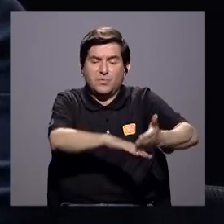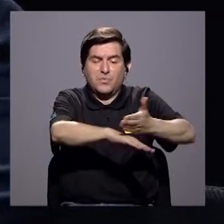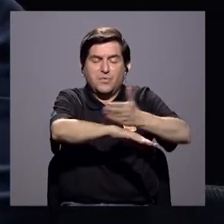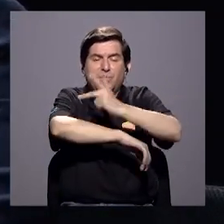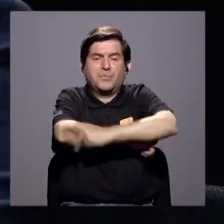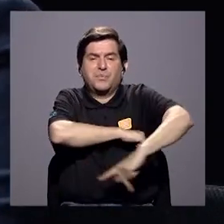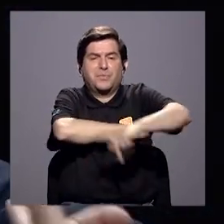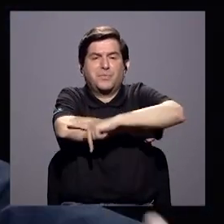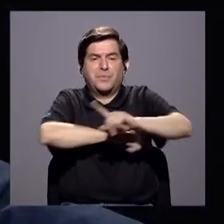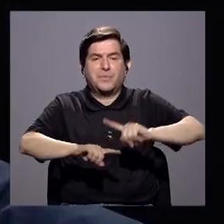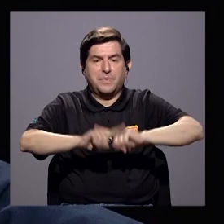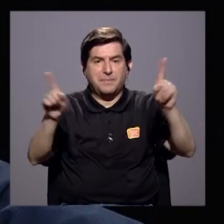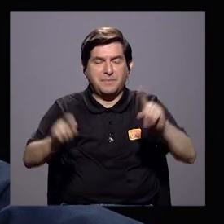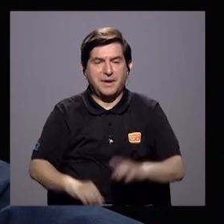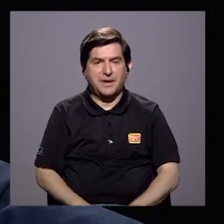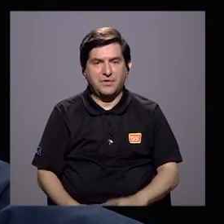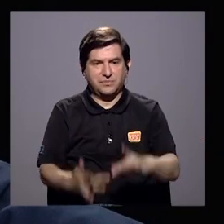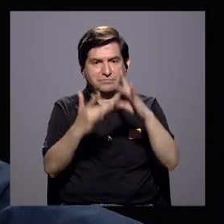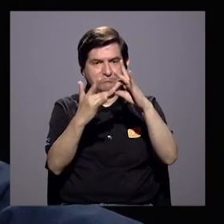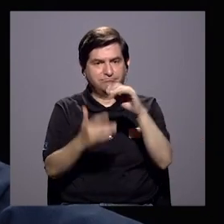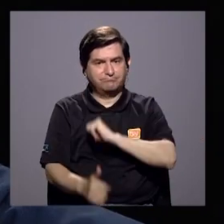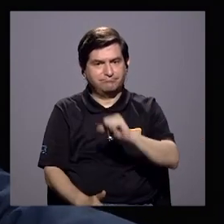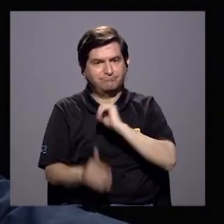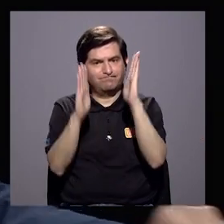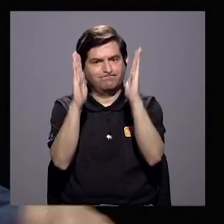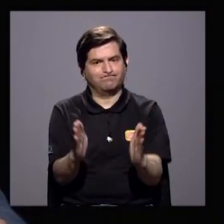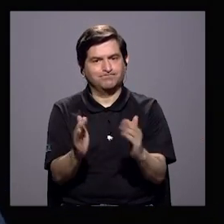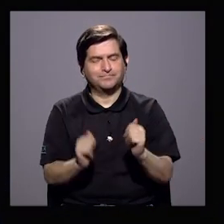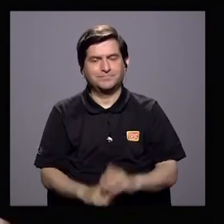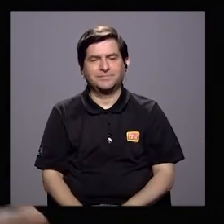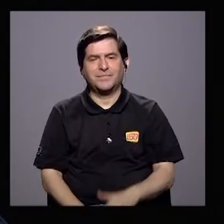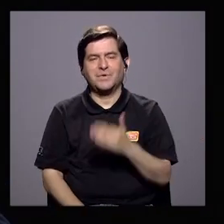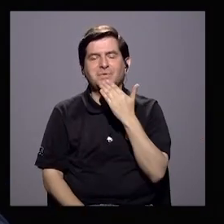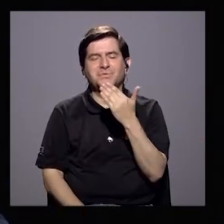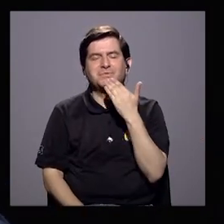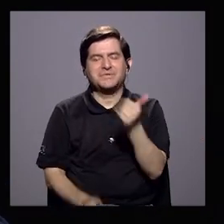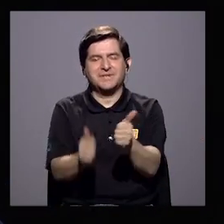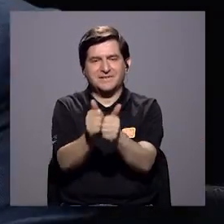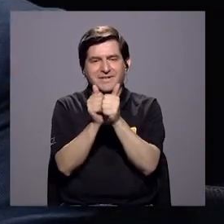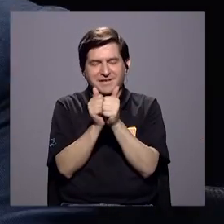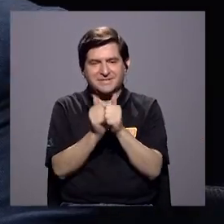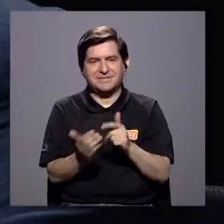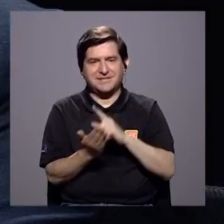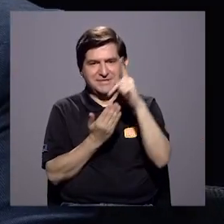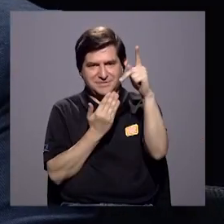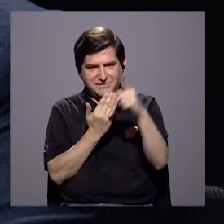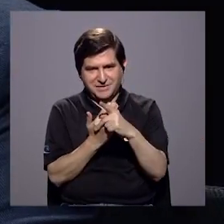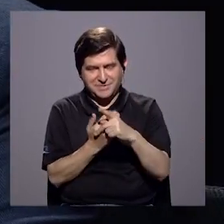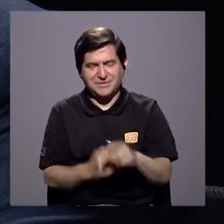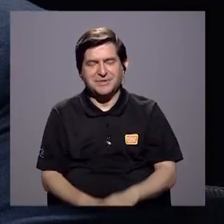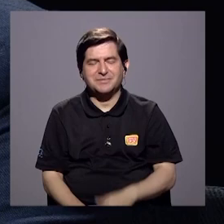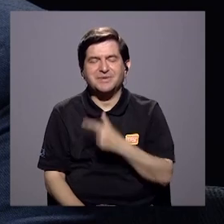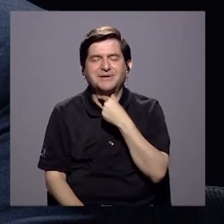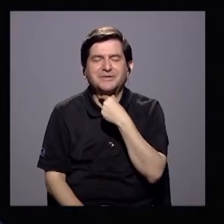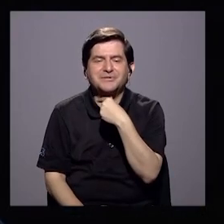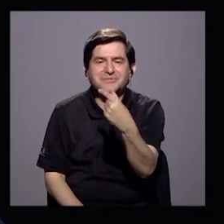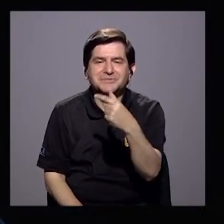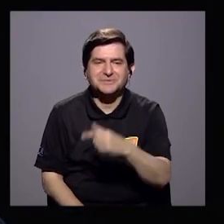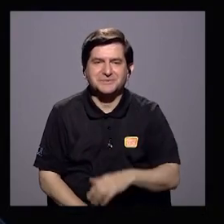como país pero principalmente las autoridades gracias por estar con nosotros programa sobre la verdad todo un